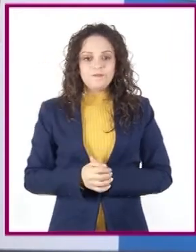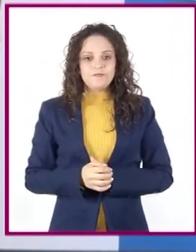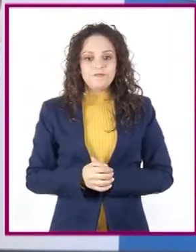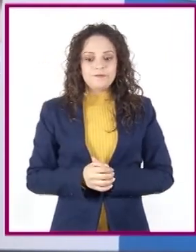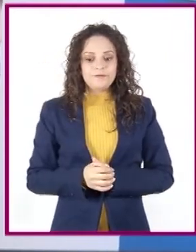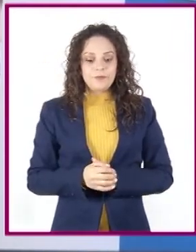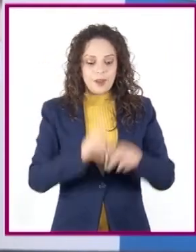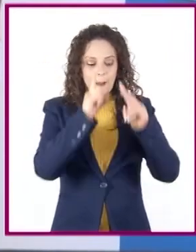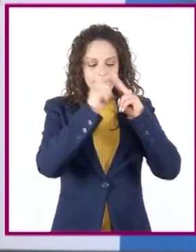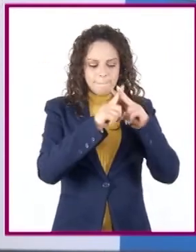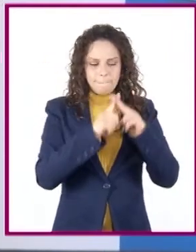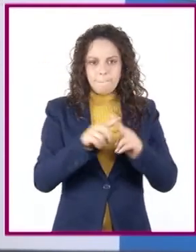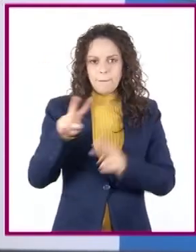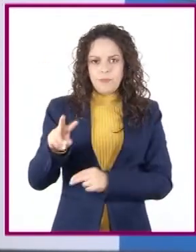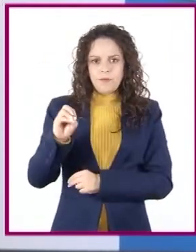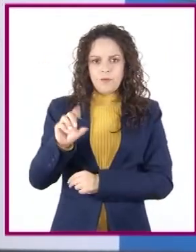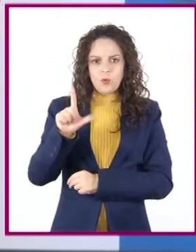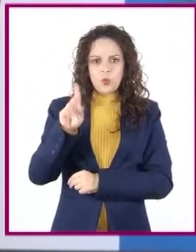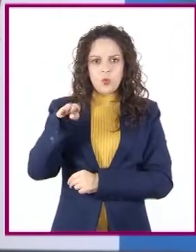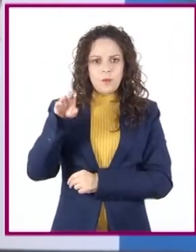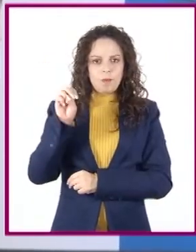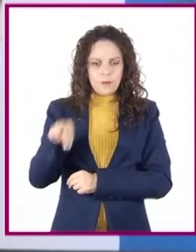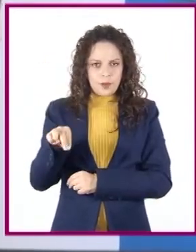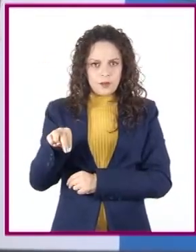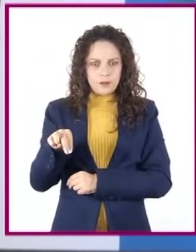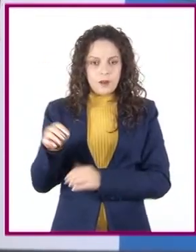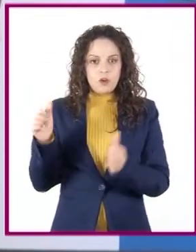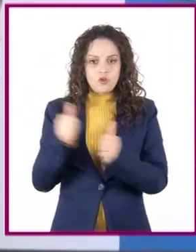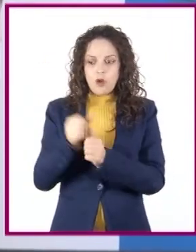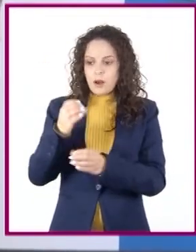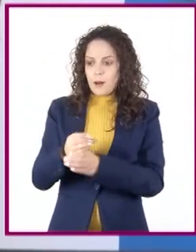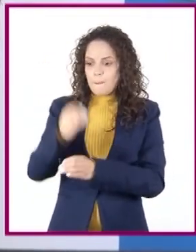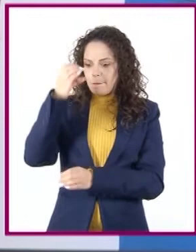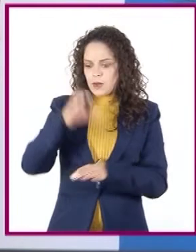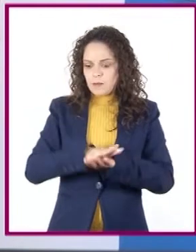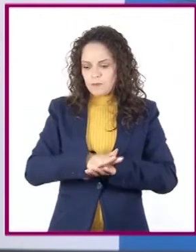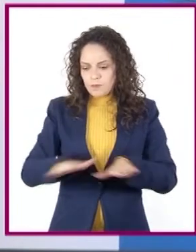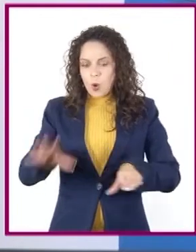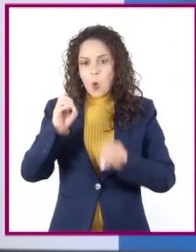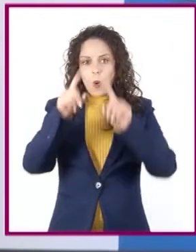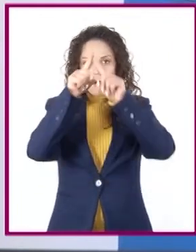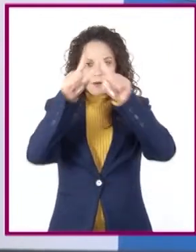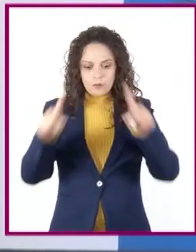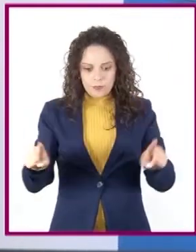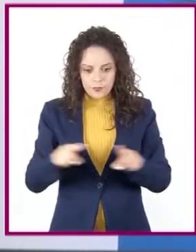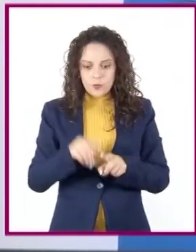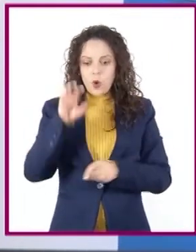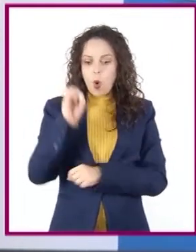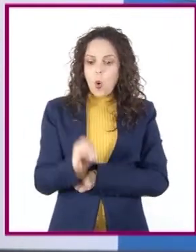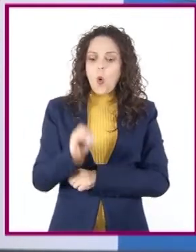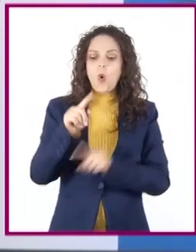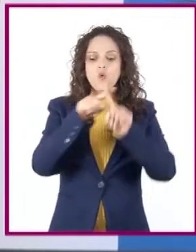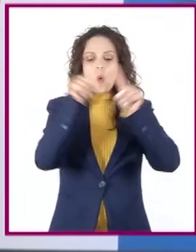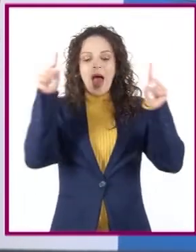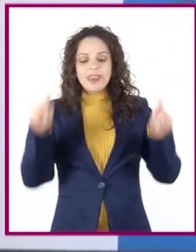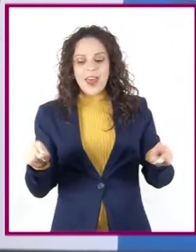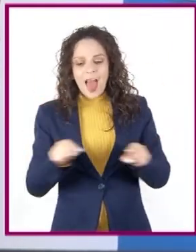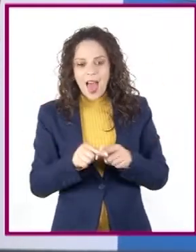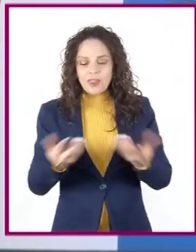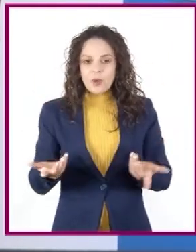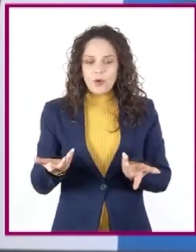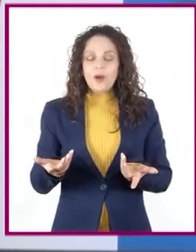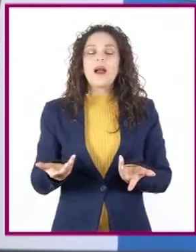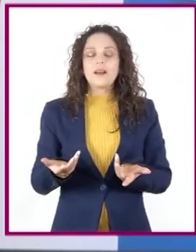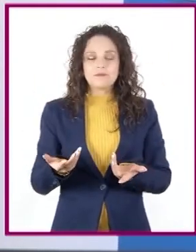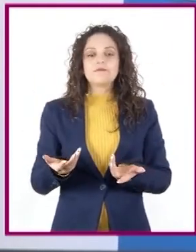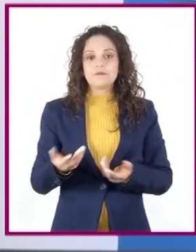Calcular el volumen de un prisma recto con base triangular o bien con la forma de un cuadrilátero requiere que conozcamos el área